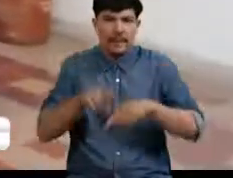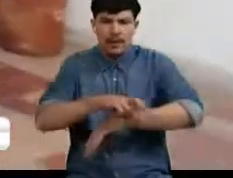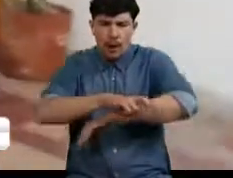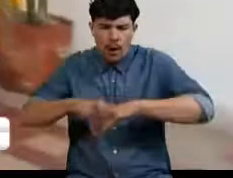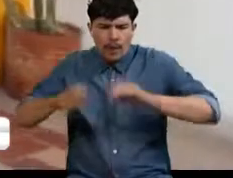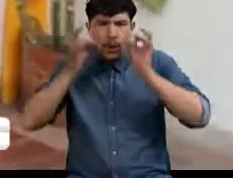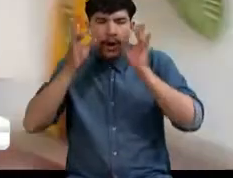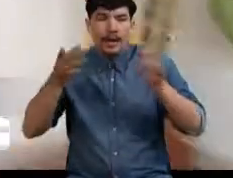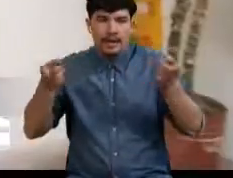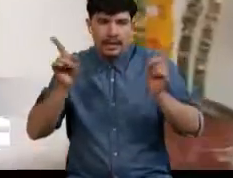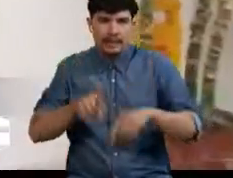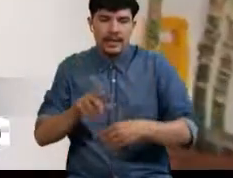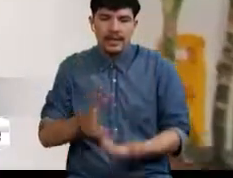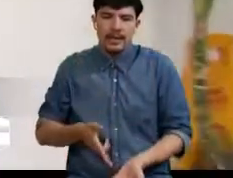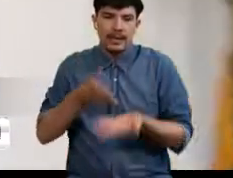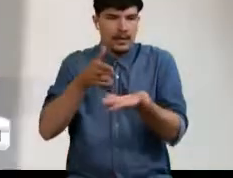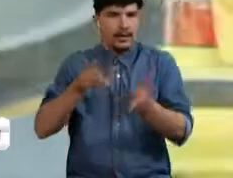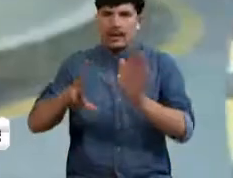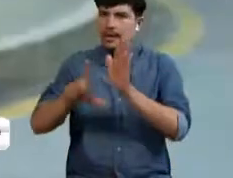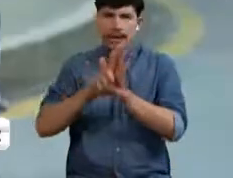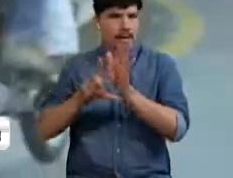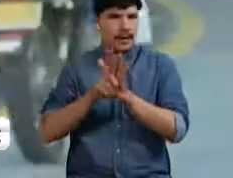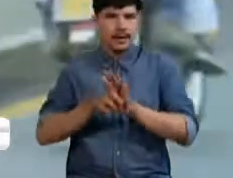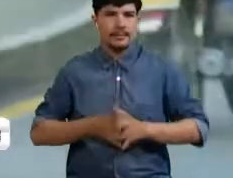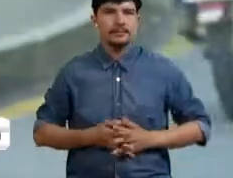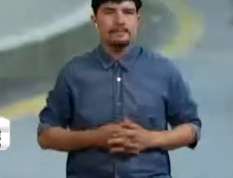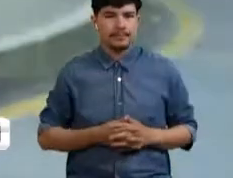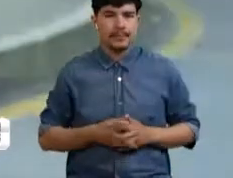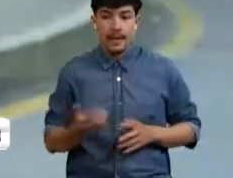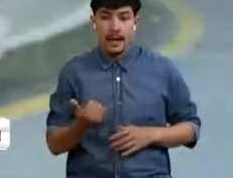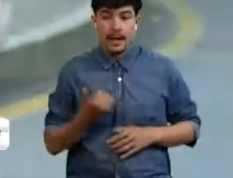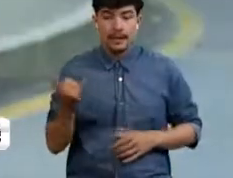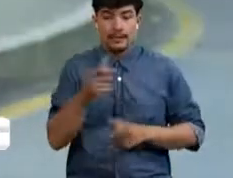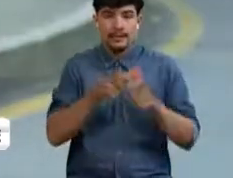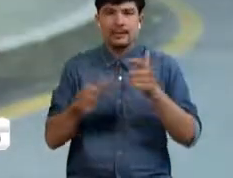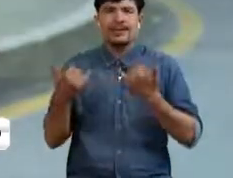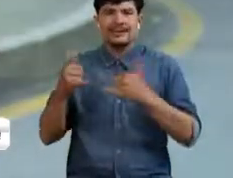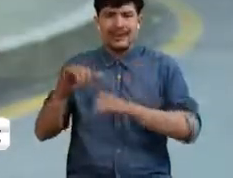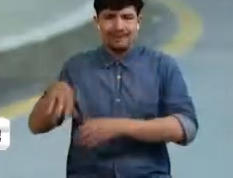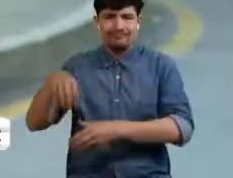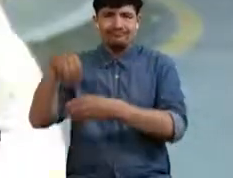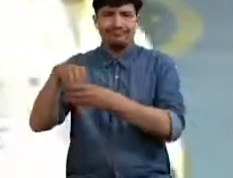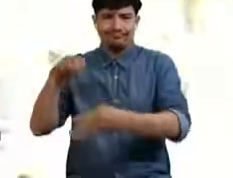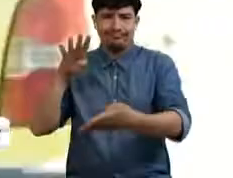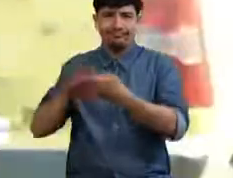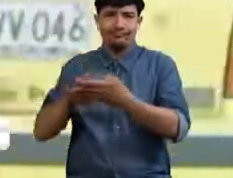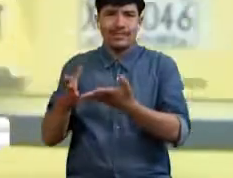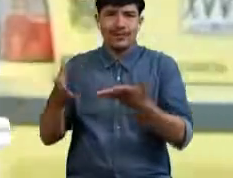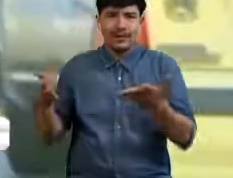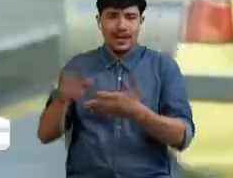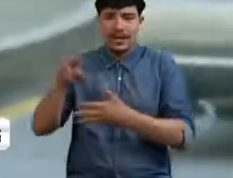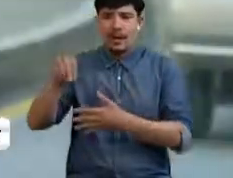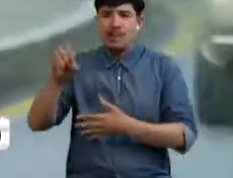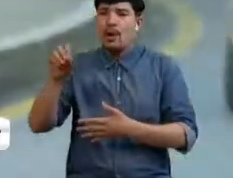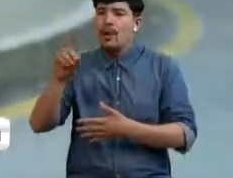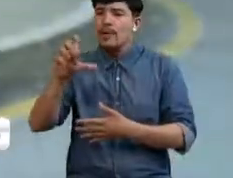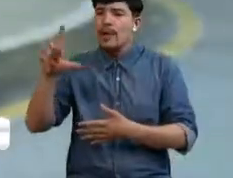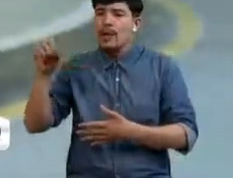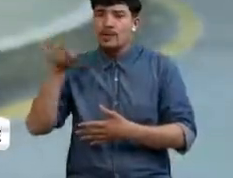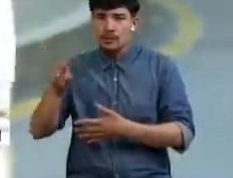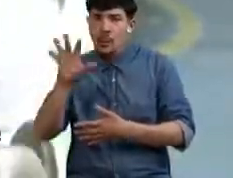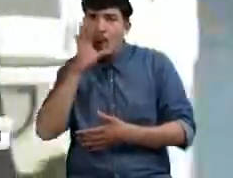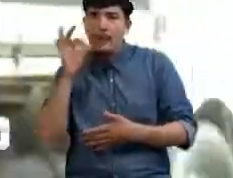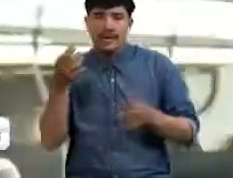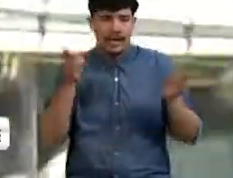y porte ilegal de armas de fuego estas personas se encuentran privadas de la libertad en cárceles modelo y la